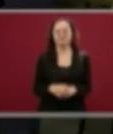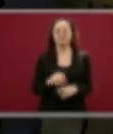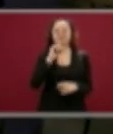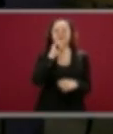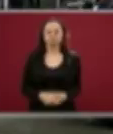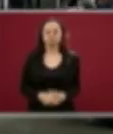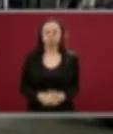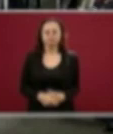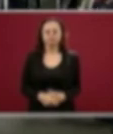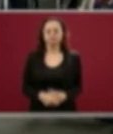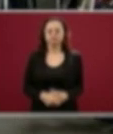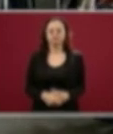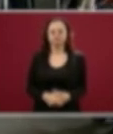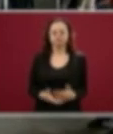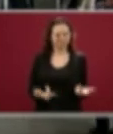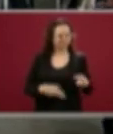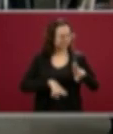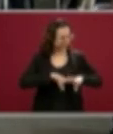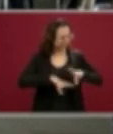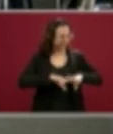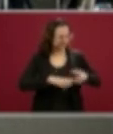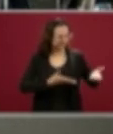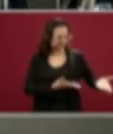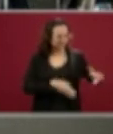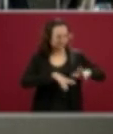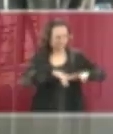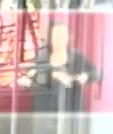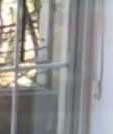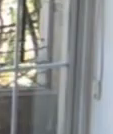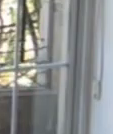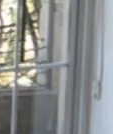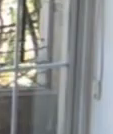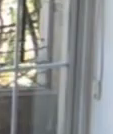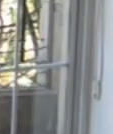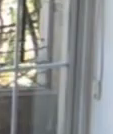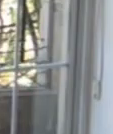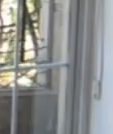Vamos directamente con información.